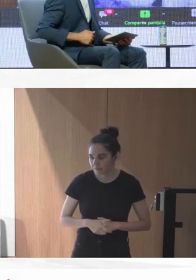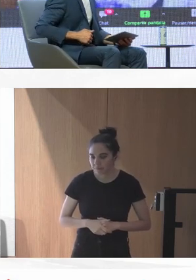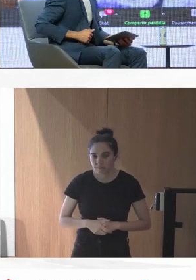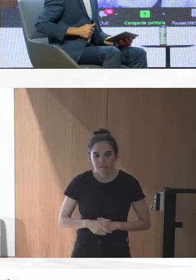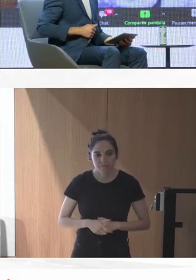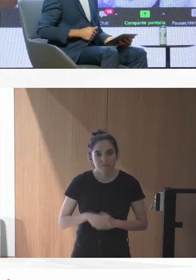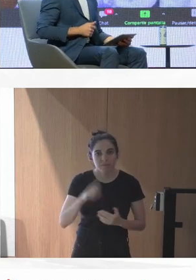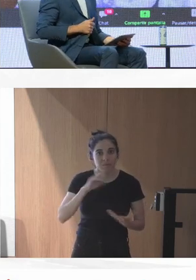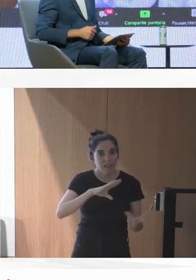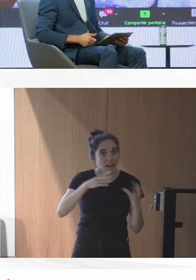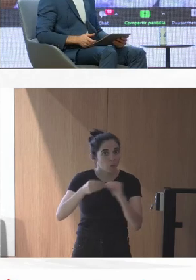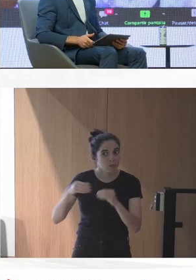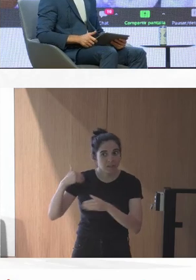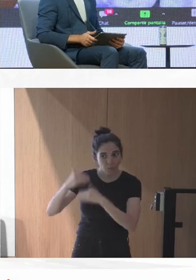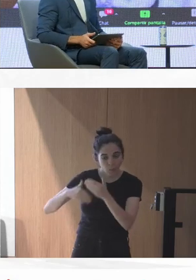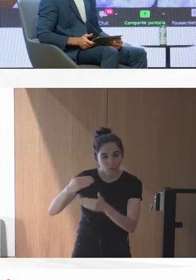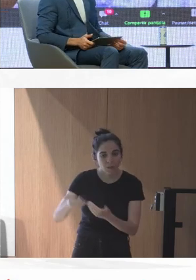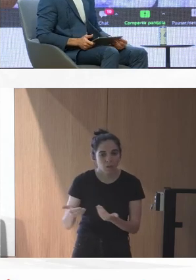Los ajustes de procedimiento